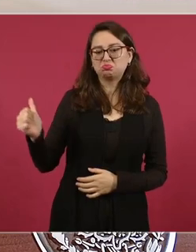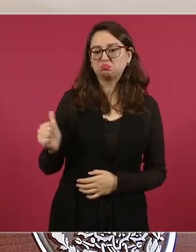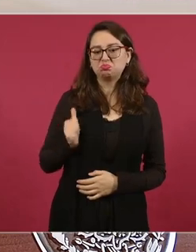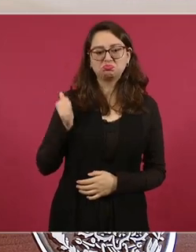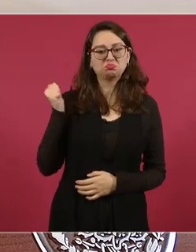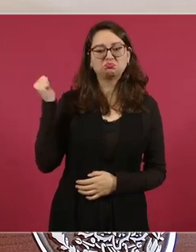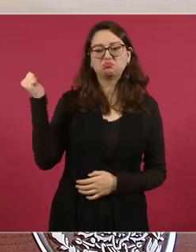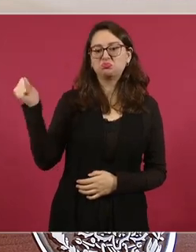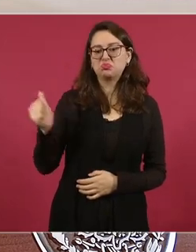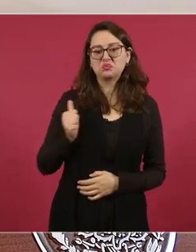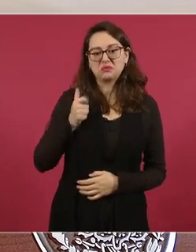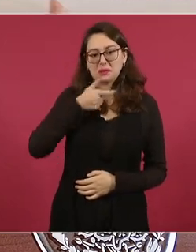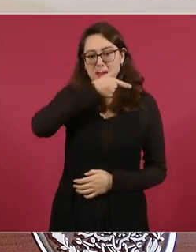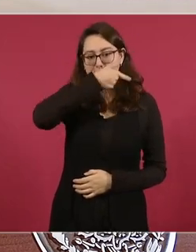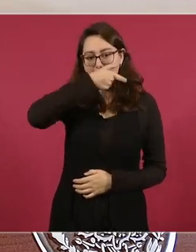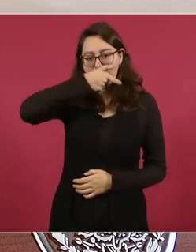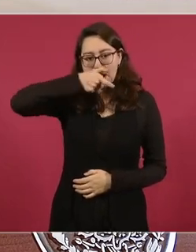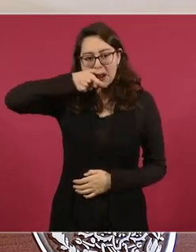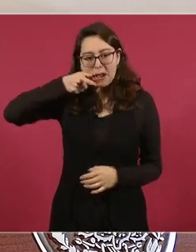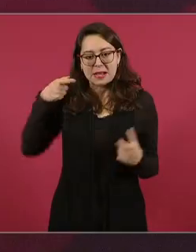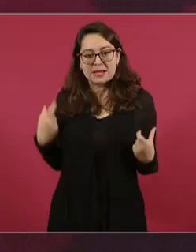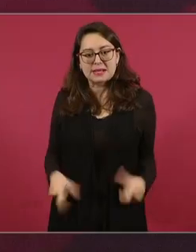ambicioso de poder.